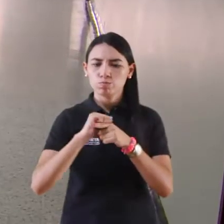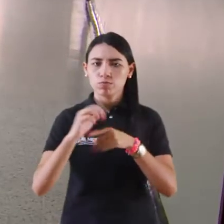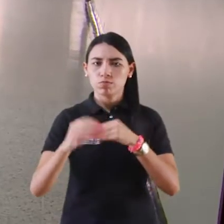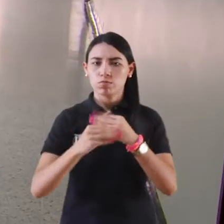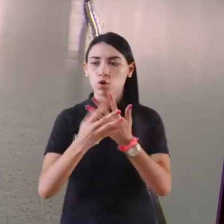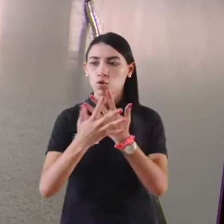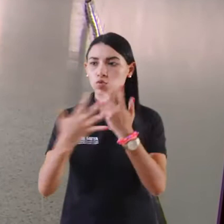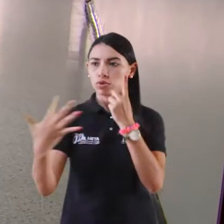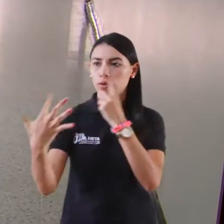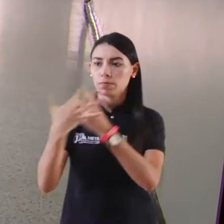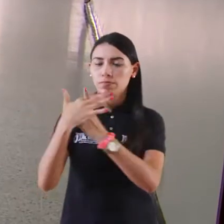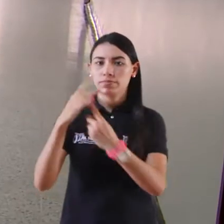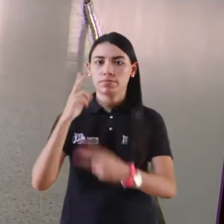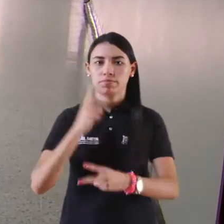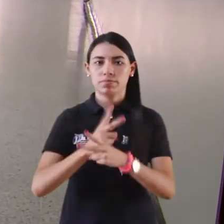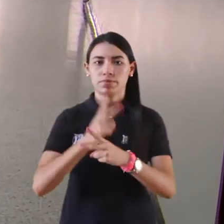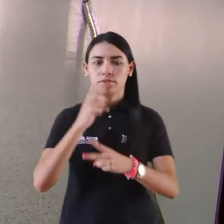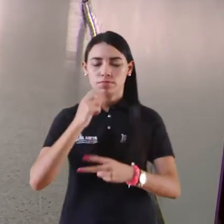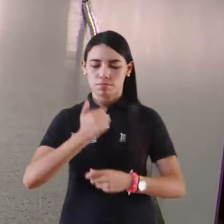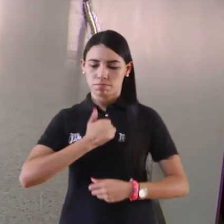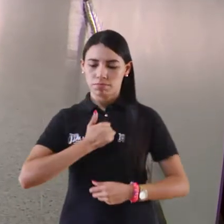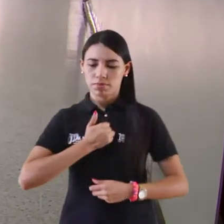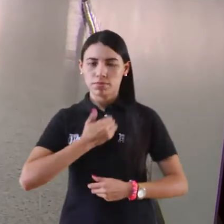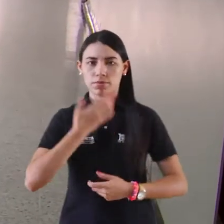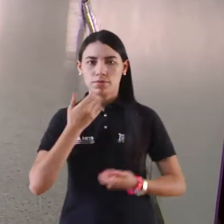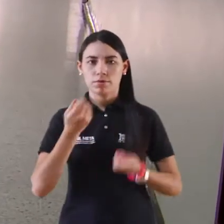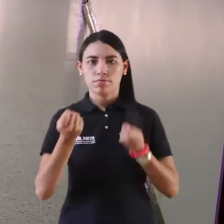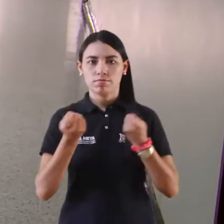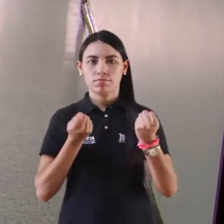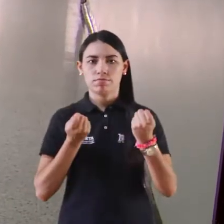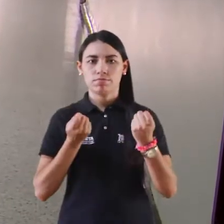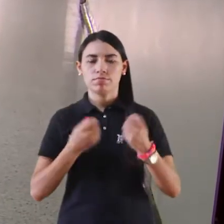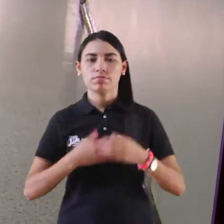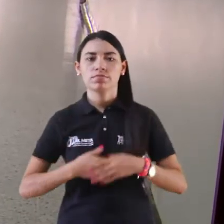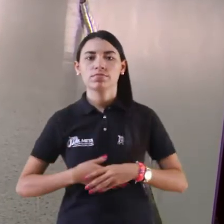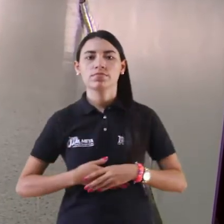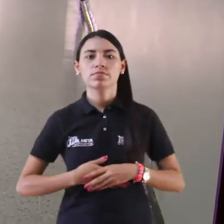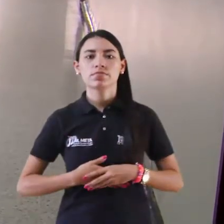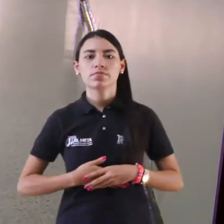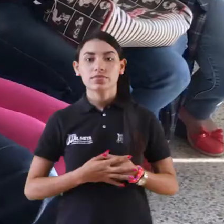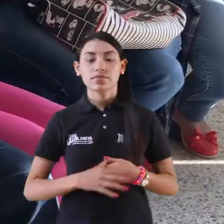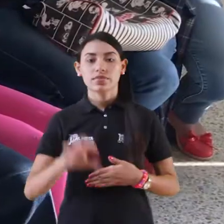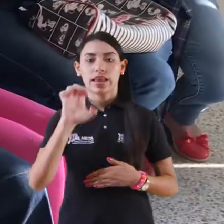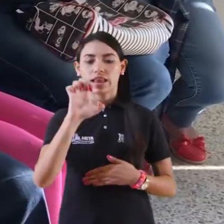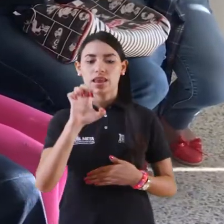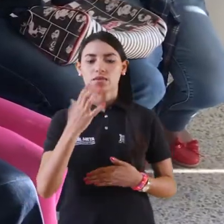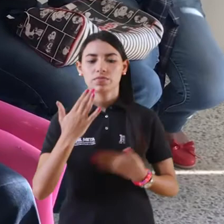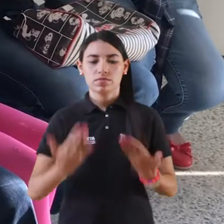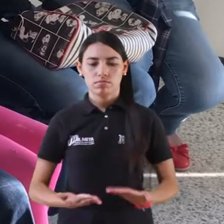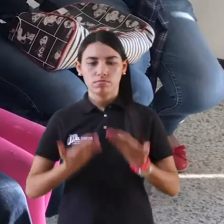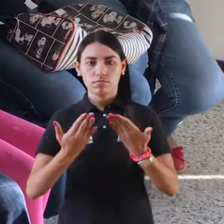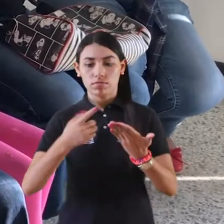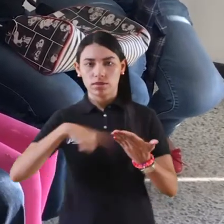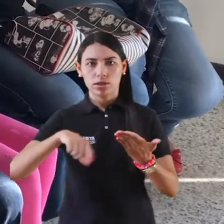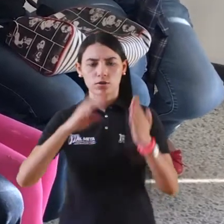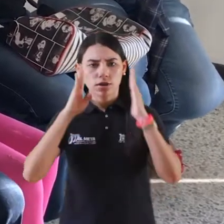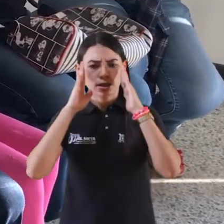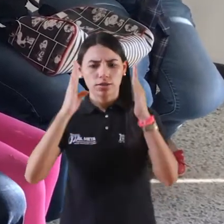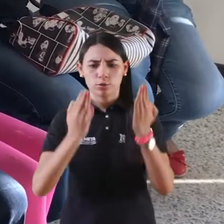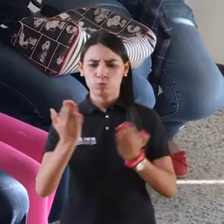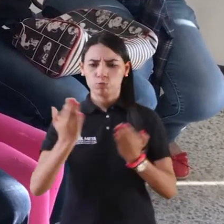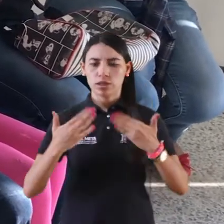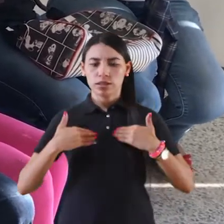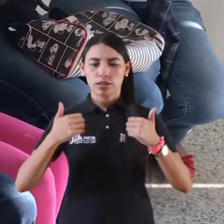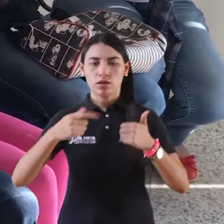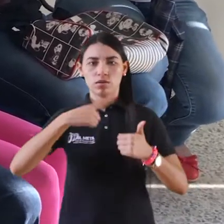Ninguna persona podrá ser obligada, contra su voluntad, a recibir tratamiento de salud. A recibir prestaciones de salud en